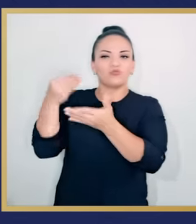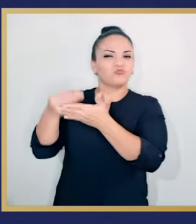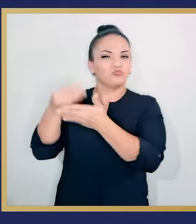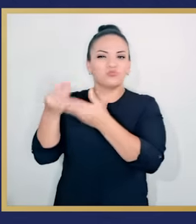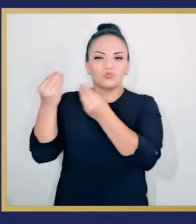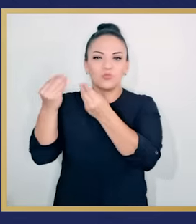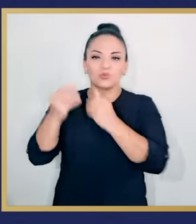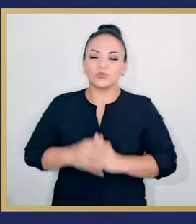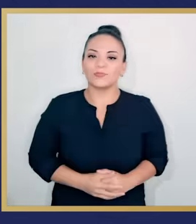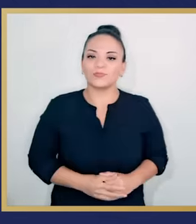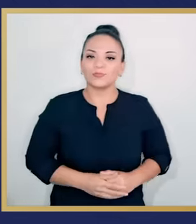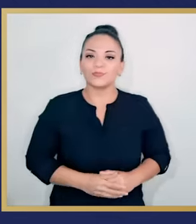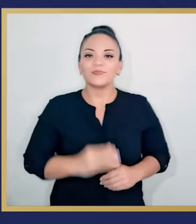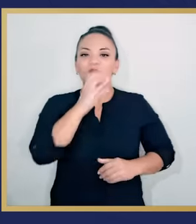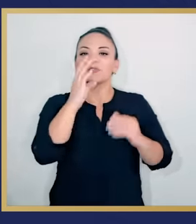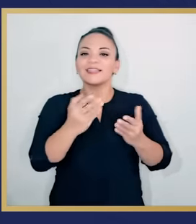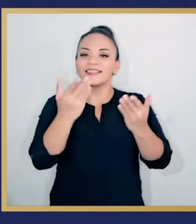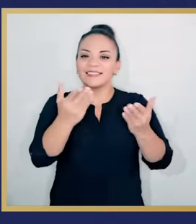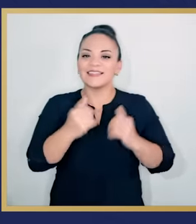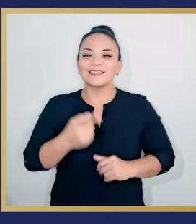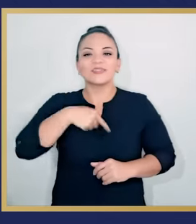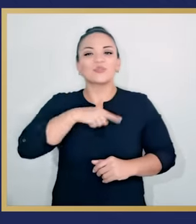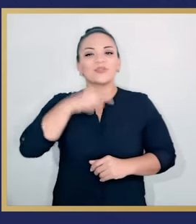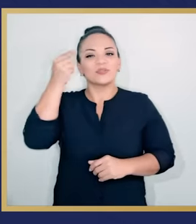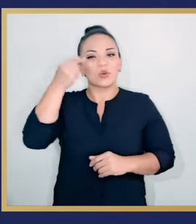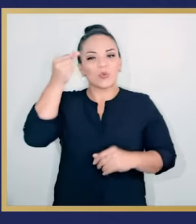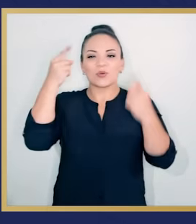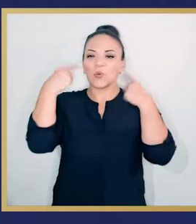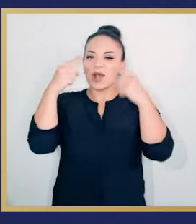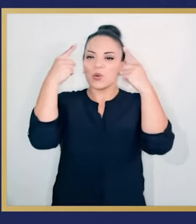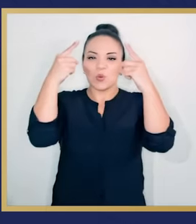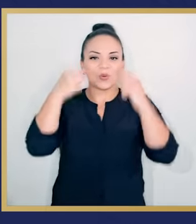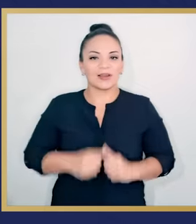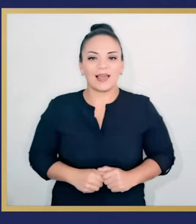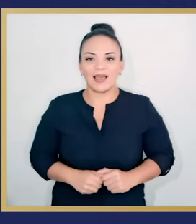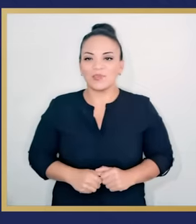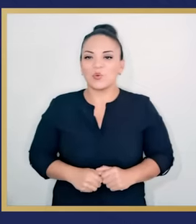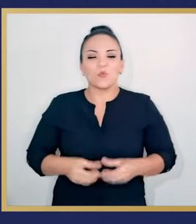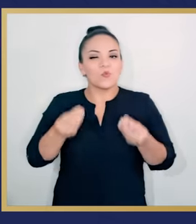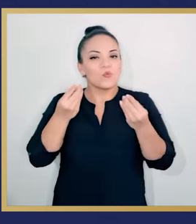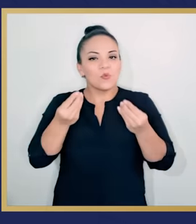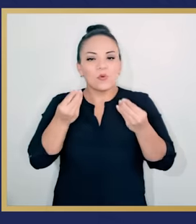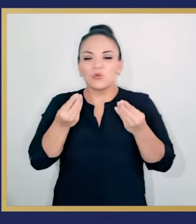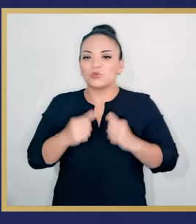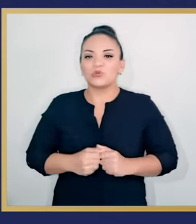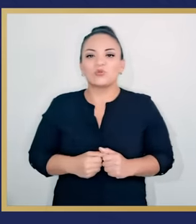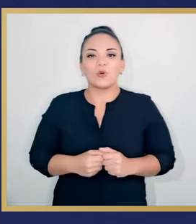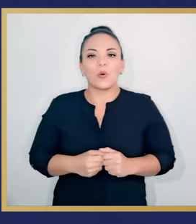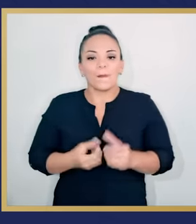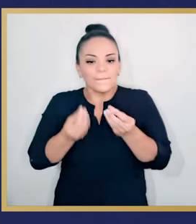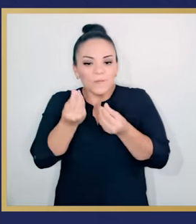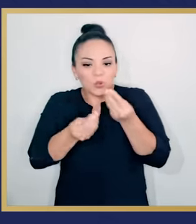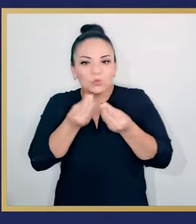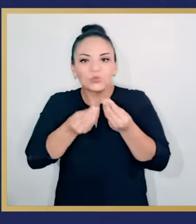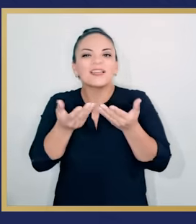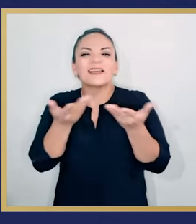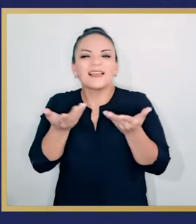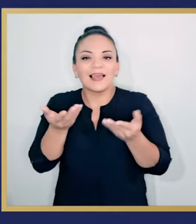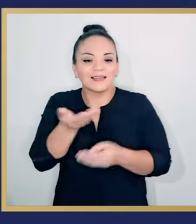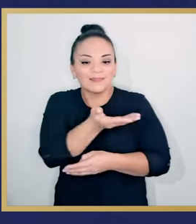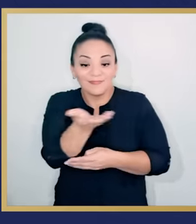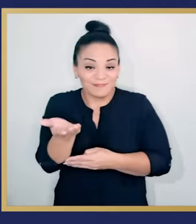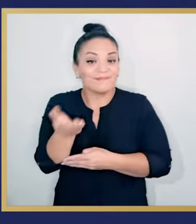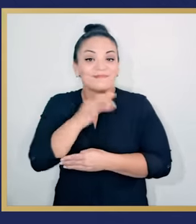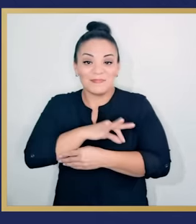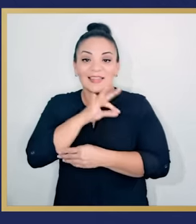de muy alto poder adquisitivo. Compachetas, nuestro gobierno ha logrado generar mayor